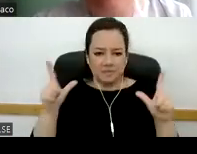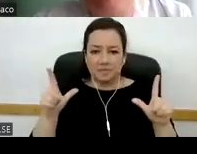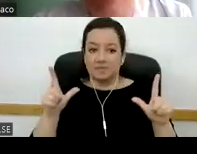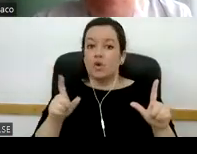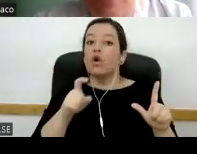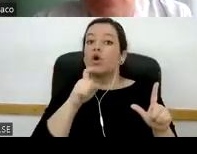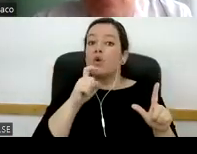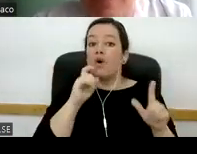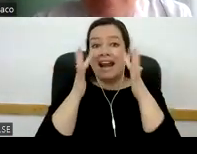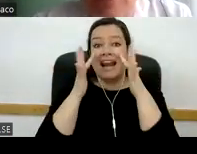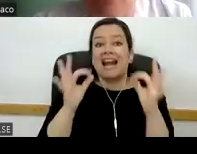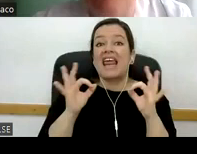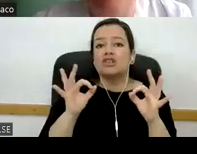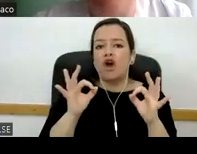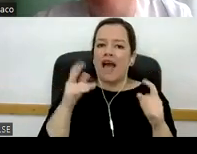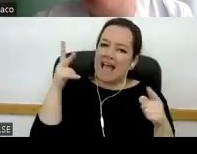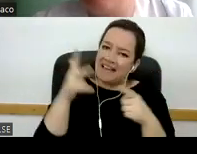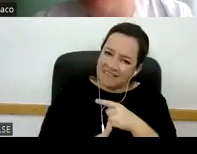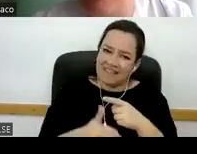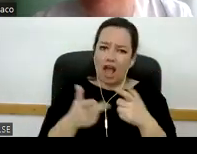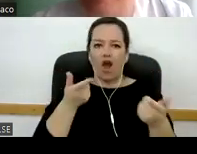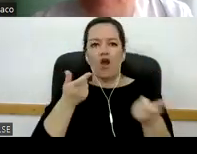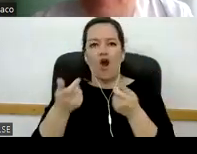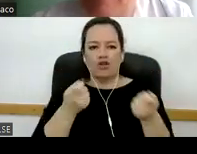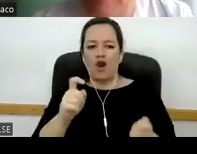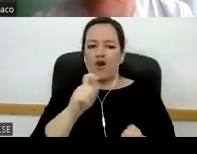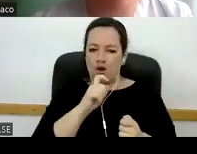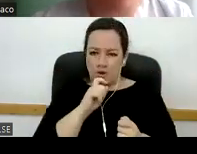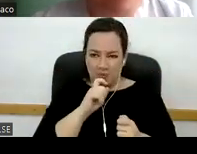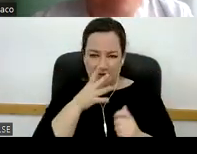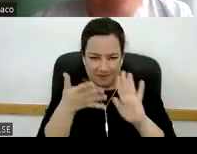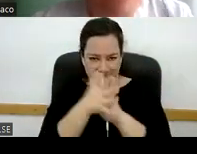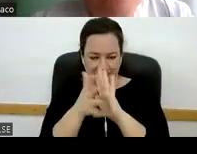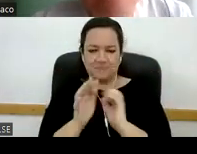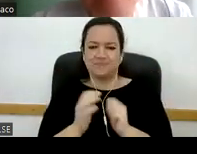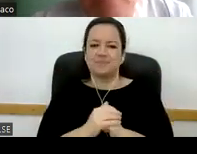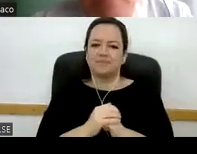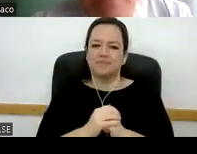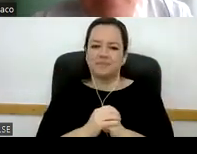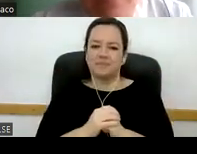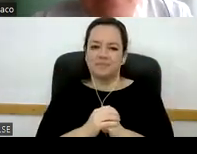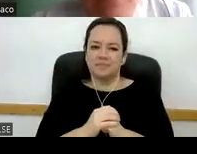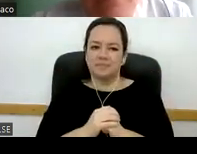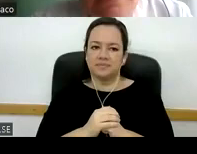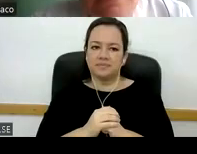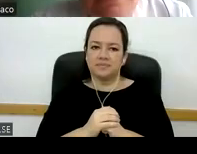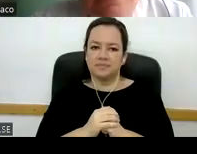de los factores de riesgo cardiovascular, que es lo que veremos en las diapositivas siguientes.